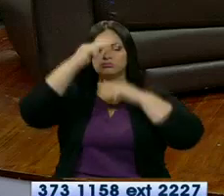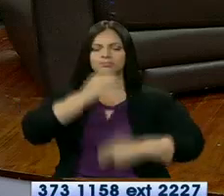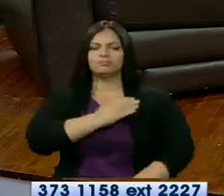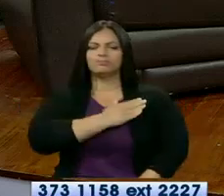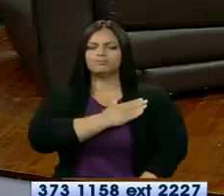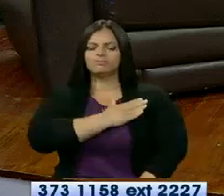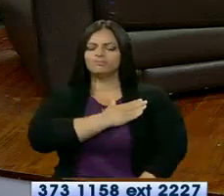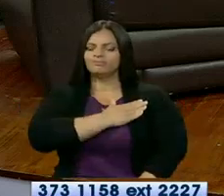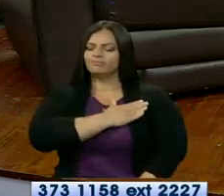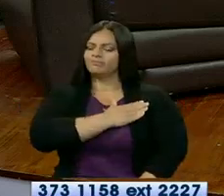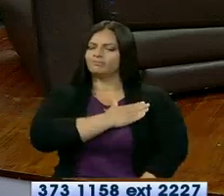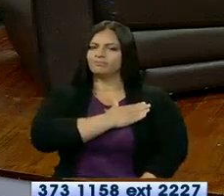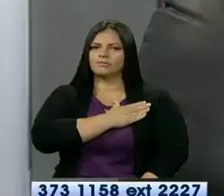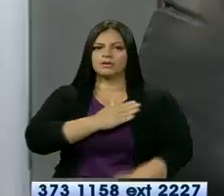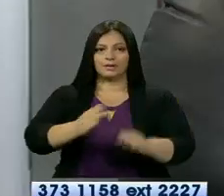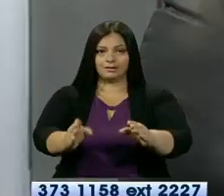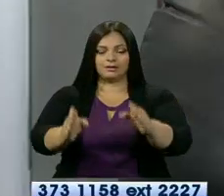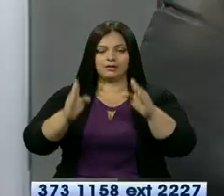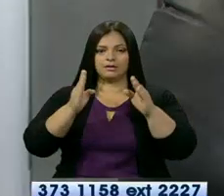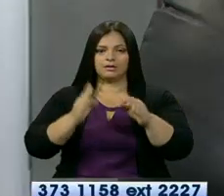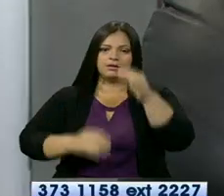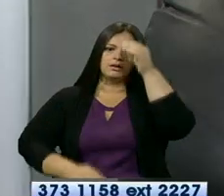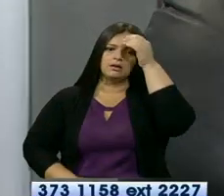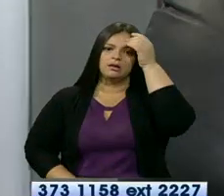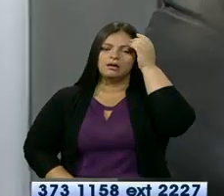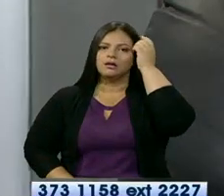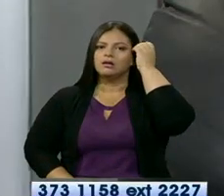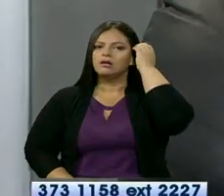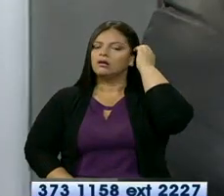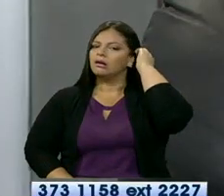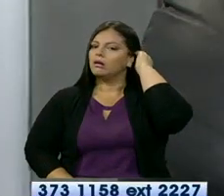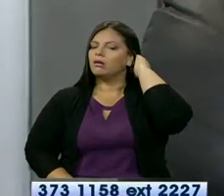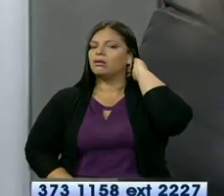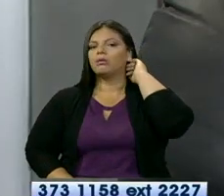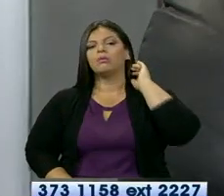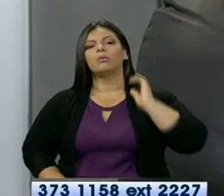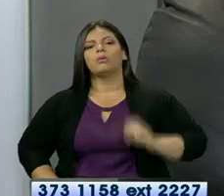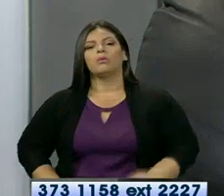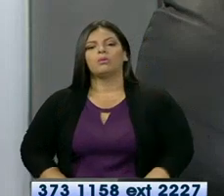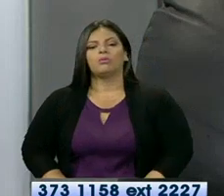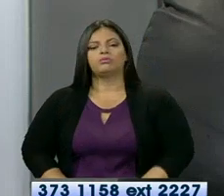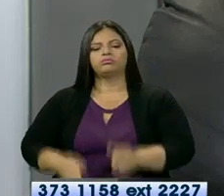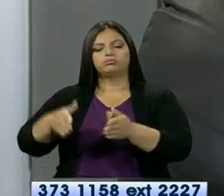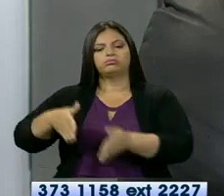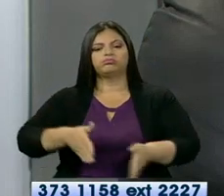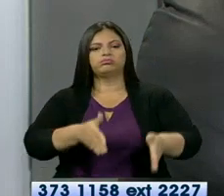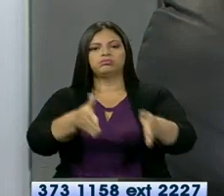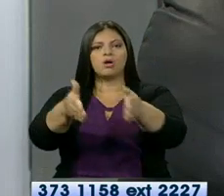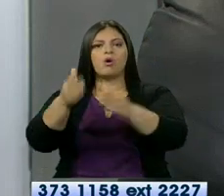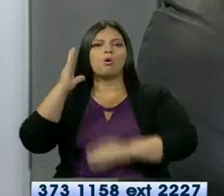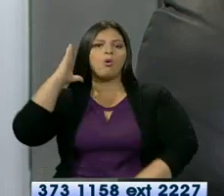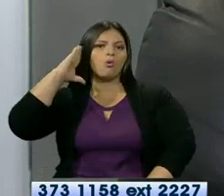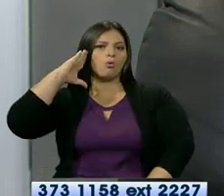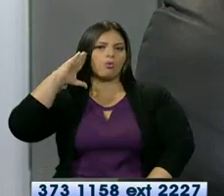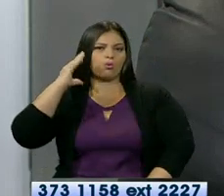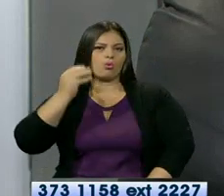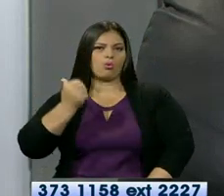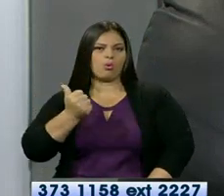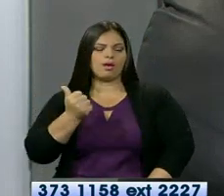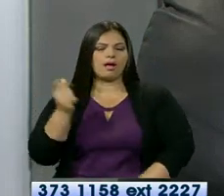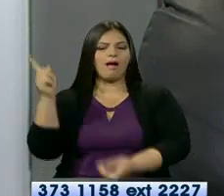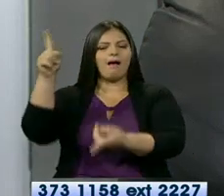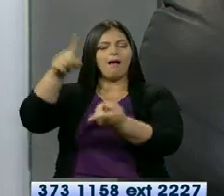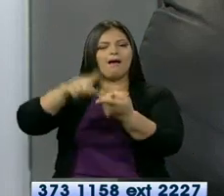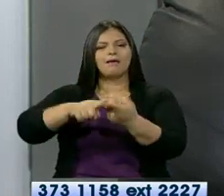Escuchen bien, amigos, un grave accidente de tránsito ocurrido en la vía Cuenca-Azogues dejó como consecuencia